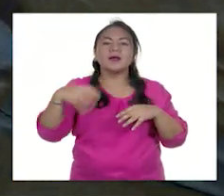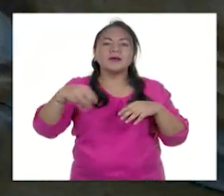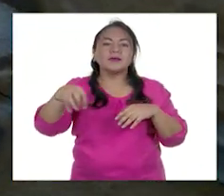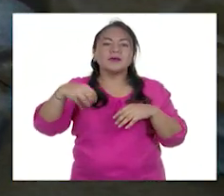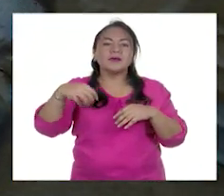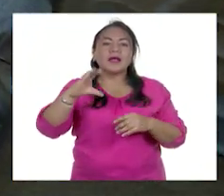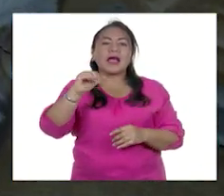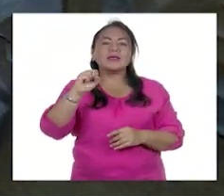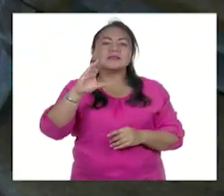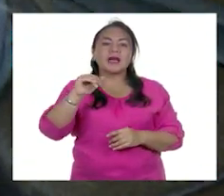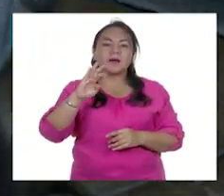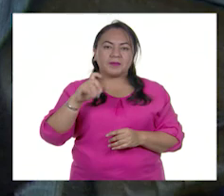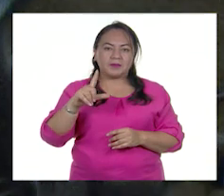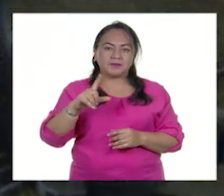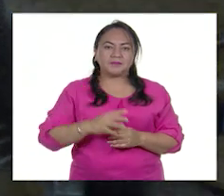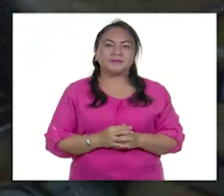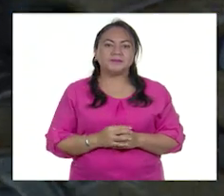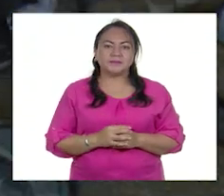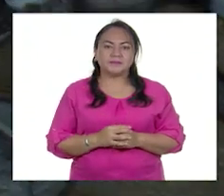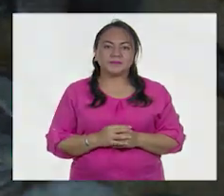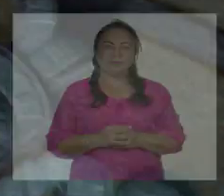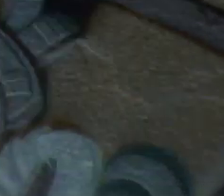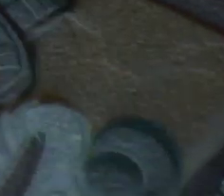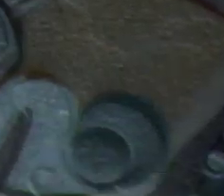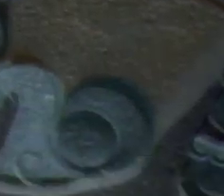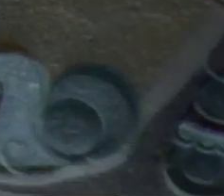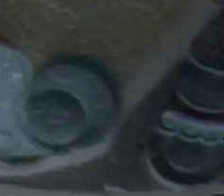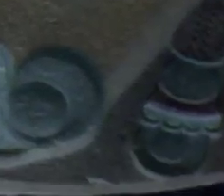cascabel en el rostro.